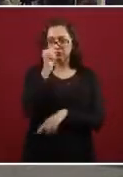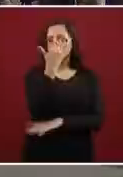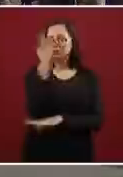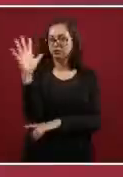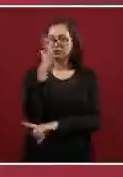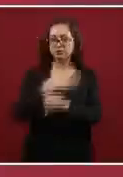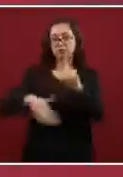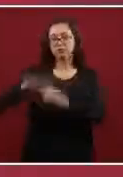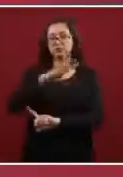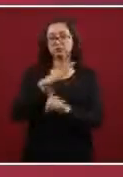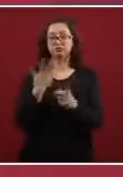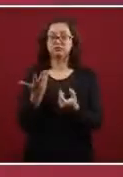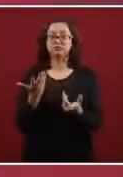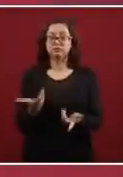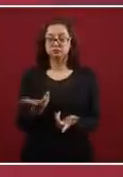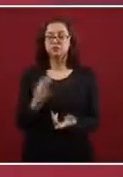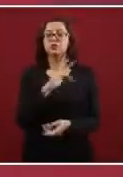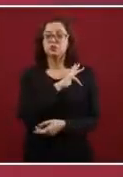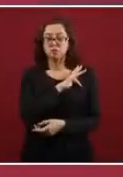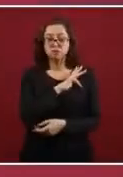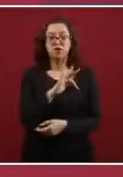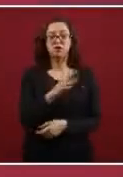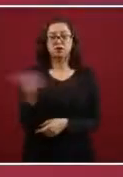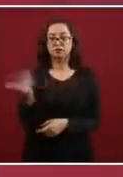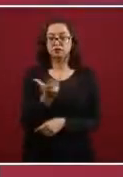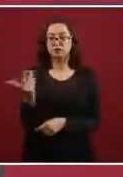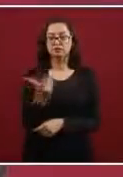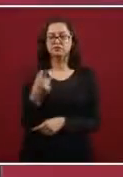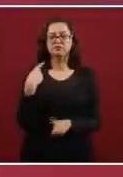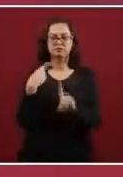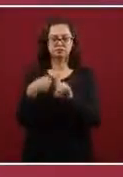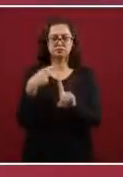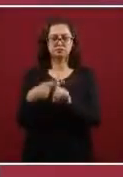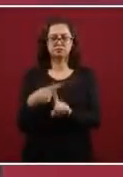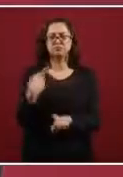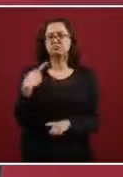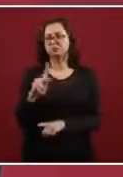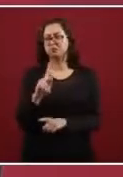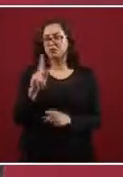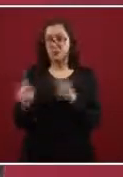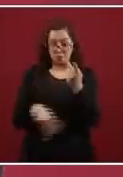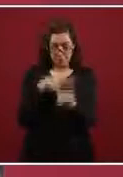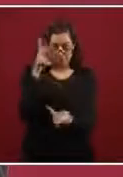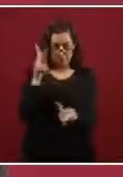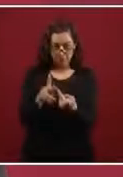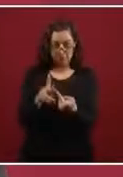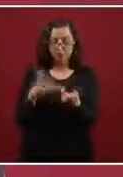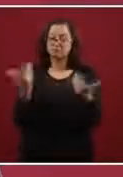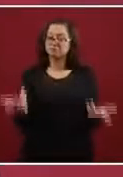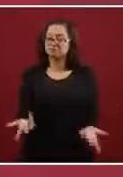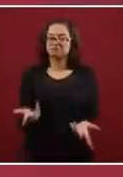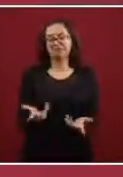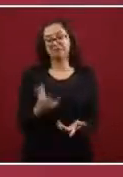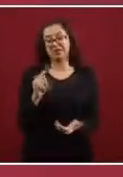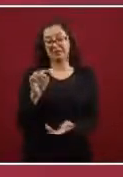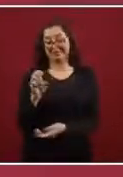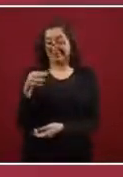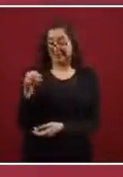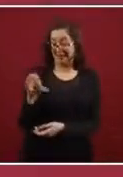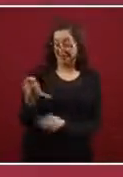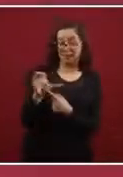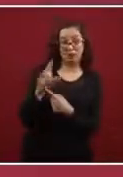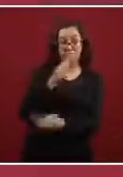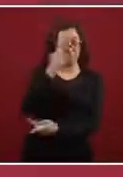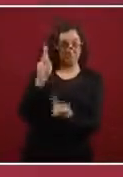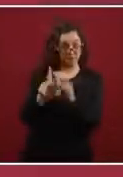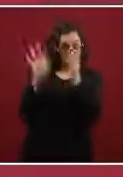bastante ambicioso, yo creo que es muy positivo, pero nada es perfecto, el tratado no es nirvana. Y debo decirle con toda claridad